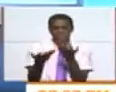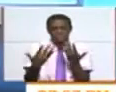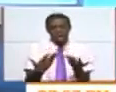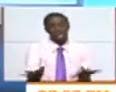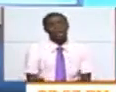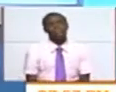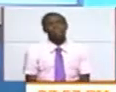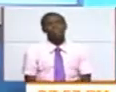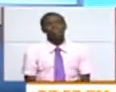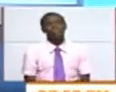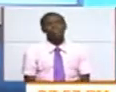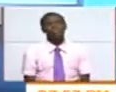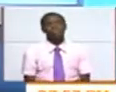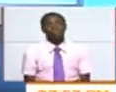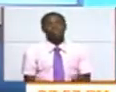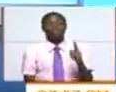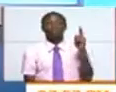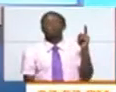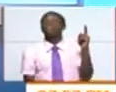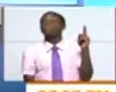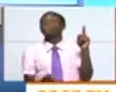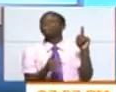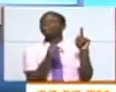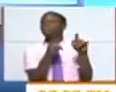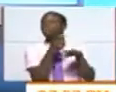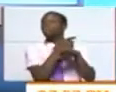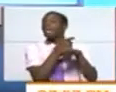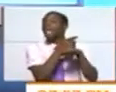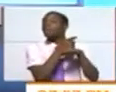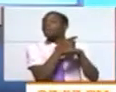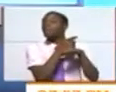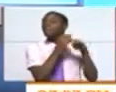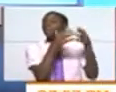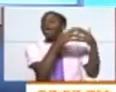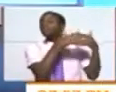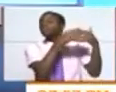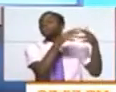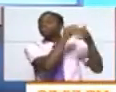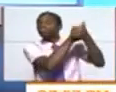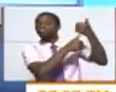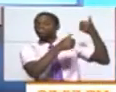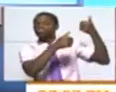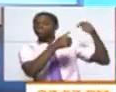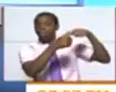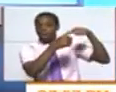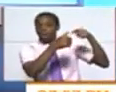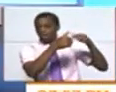Ya cuando el subsecretario adjunto del gobierno estadounidense para América del Sur